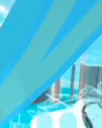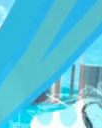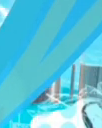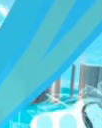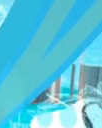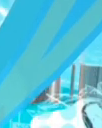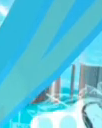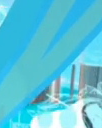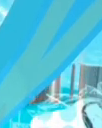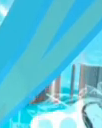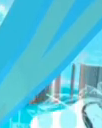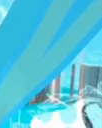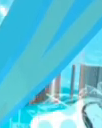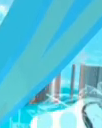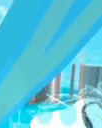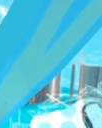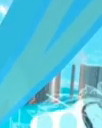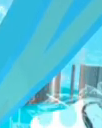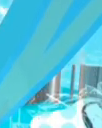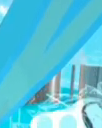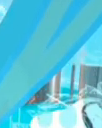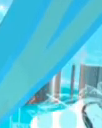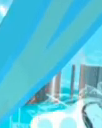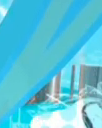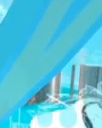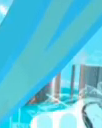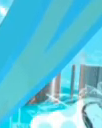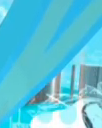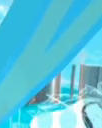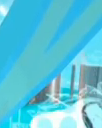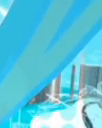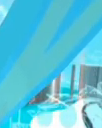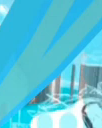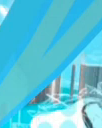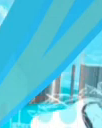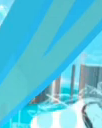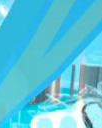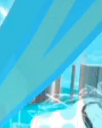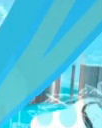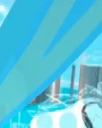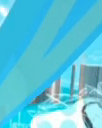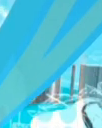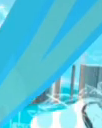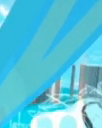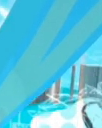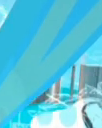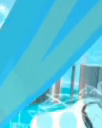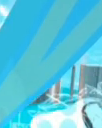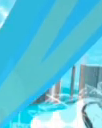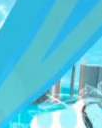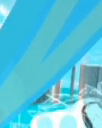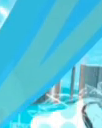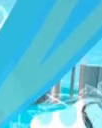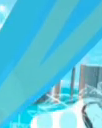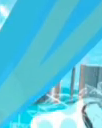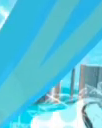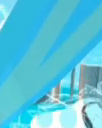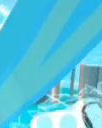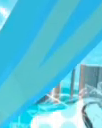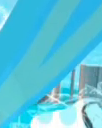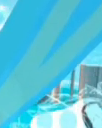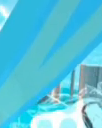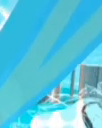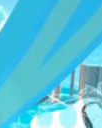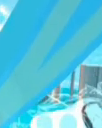Judicial que andan libremente en la calle, sin ningún tipo de vigilancia, sin ningún tipo de protección, ningún tipo de resguardo,